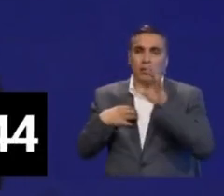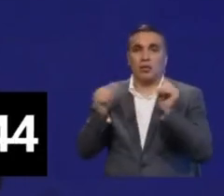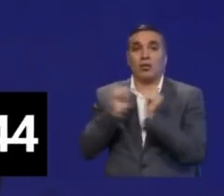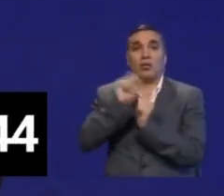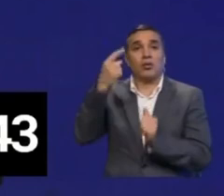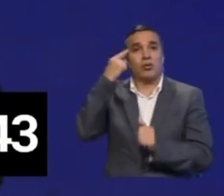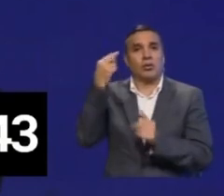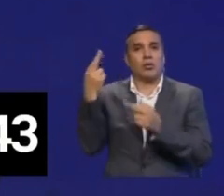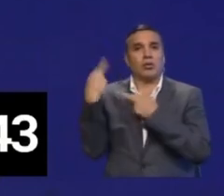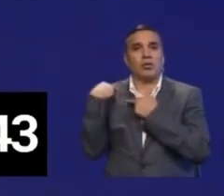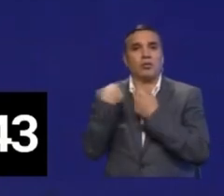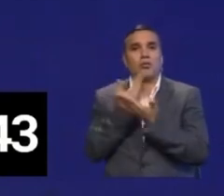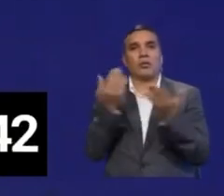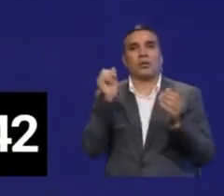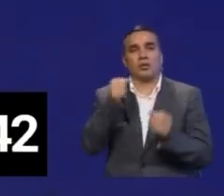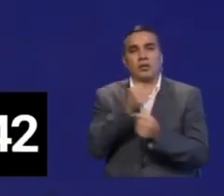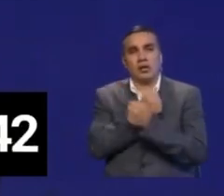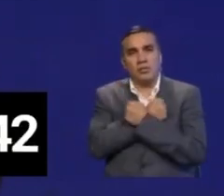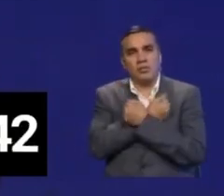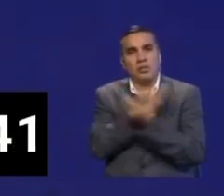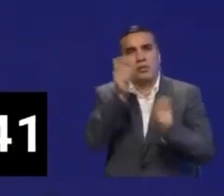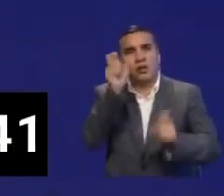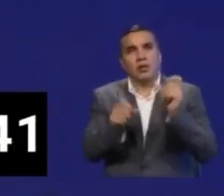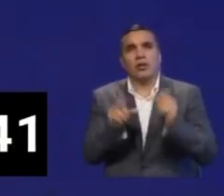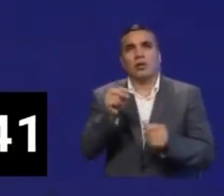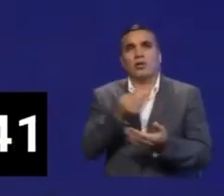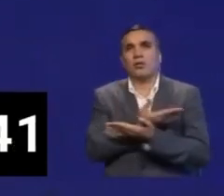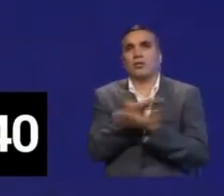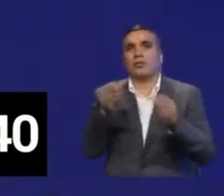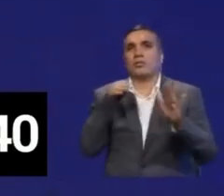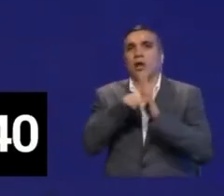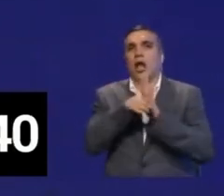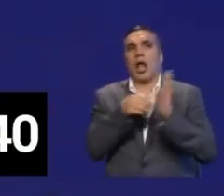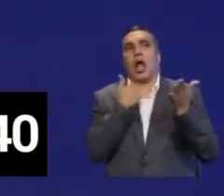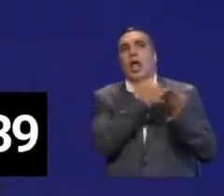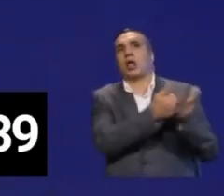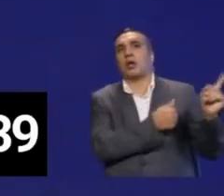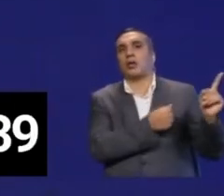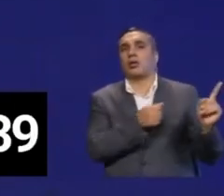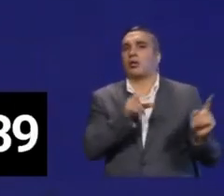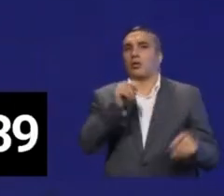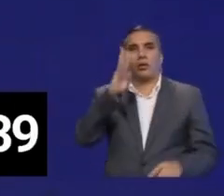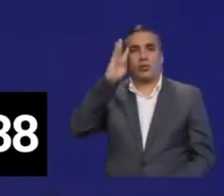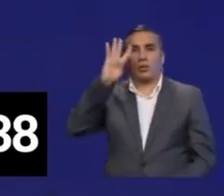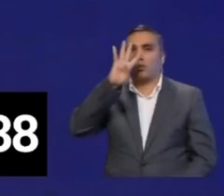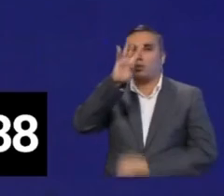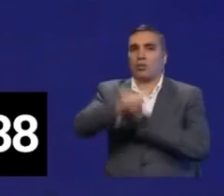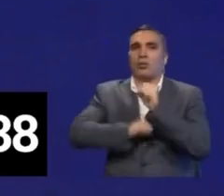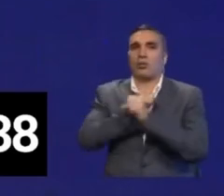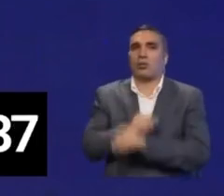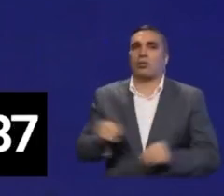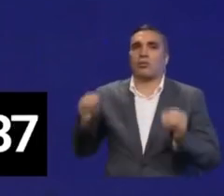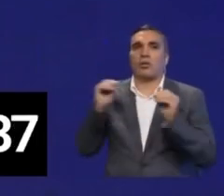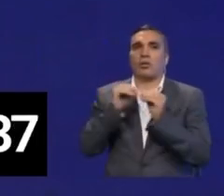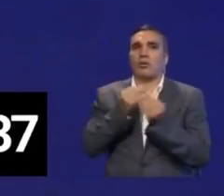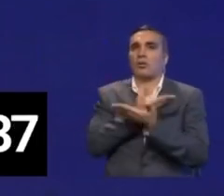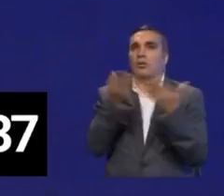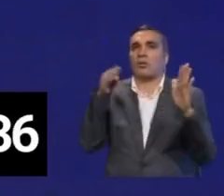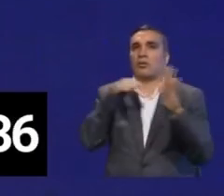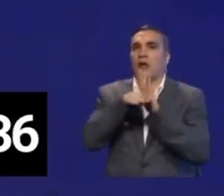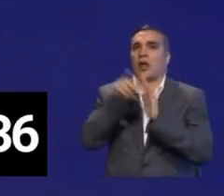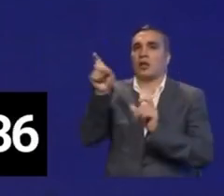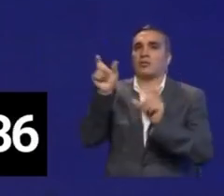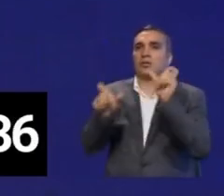gobierno responsable que sí ama a su pueblo y no ha entregado a los banqueros. No me puedo imaginar 4 años más entregado a los